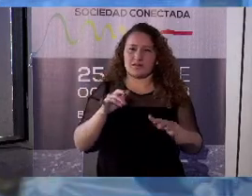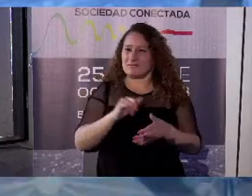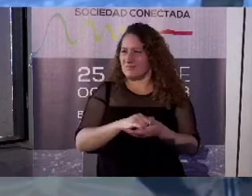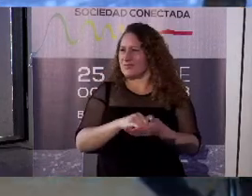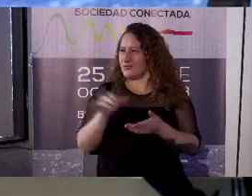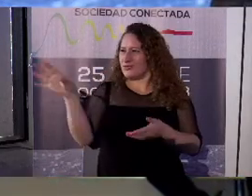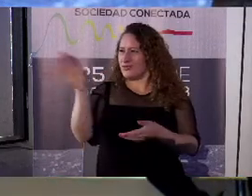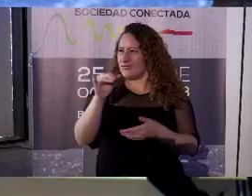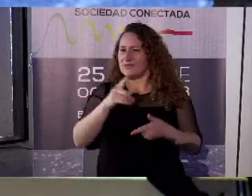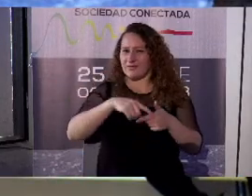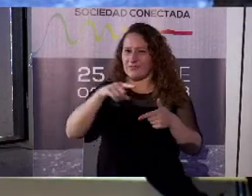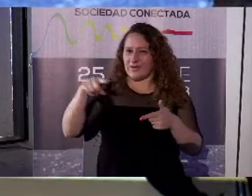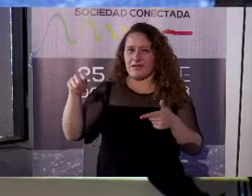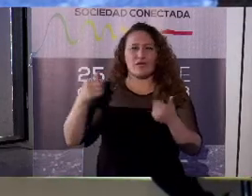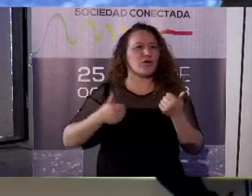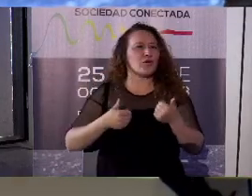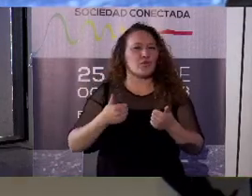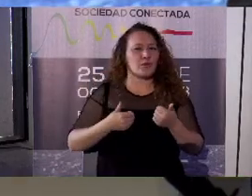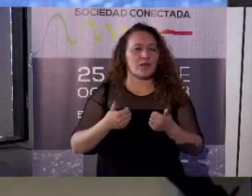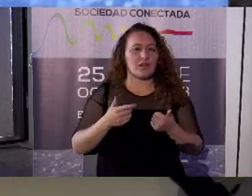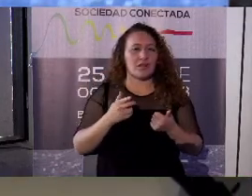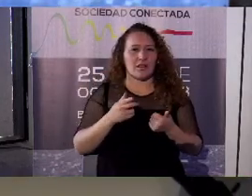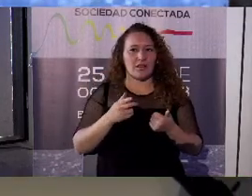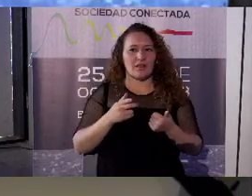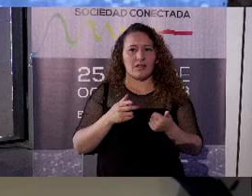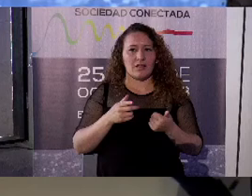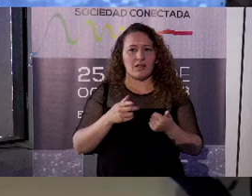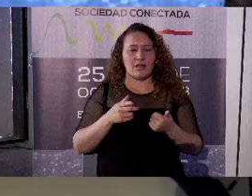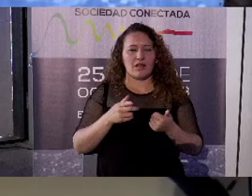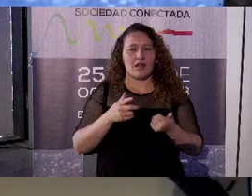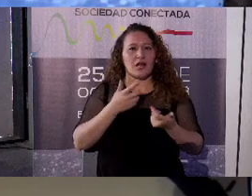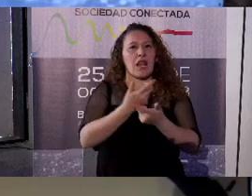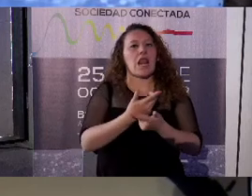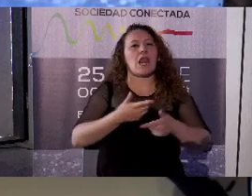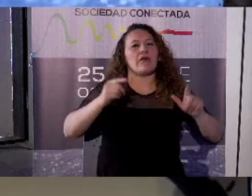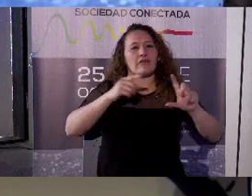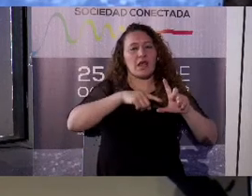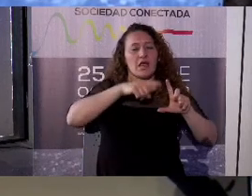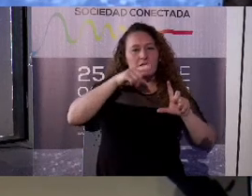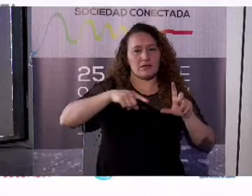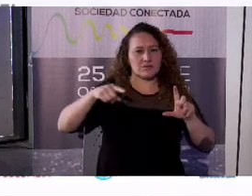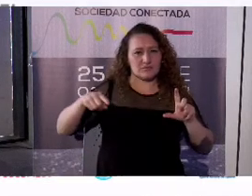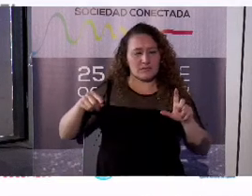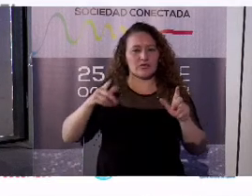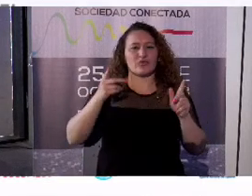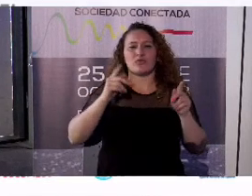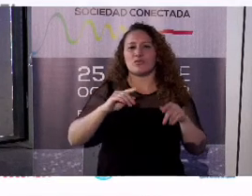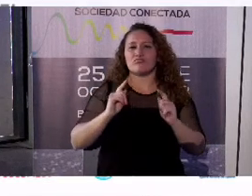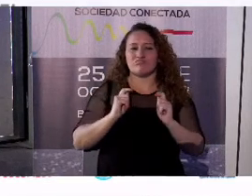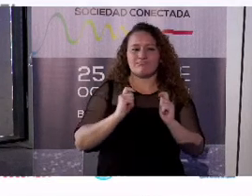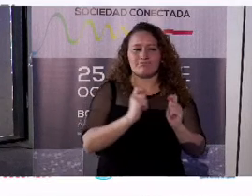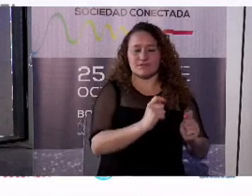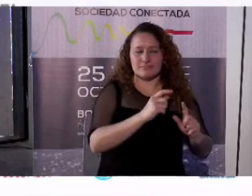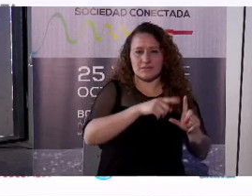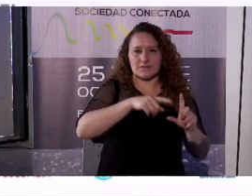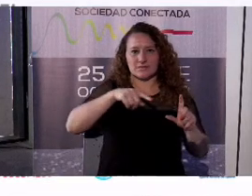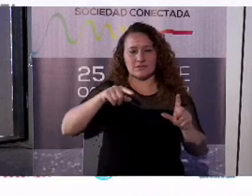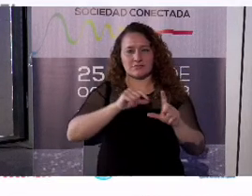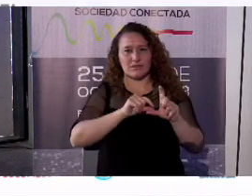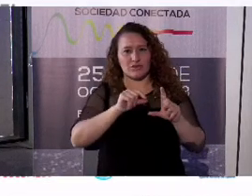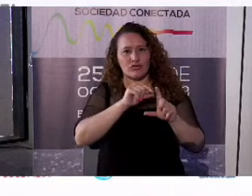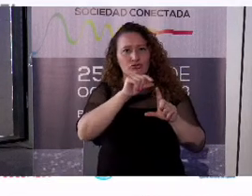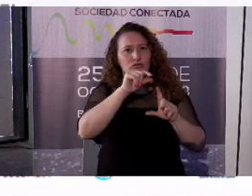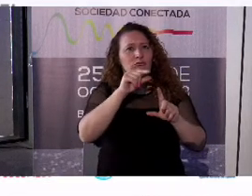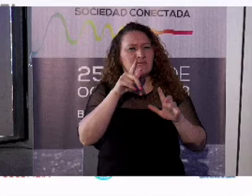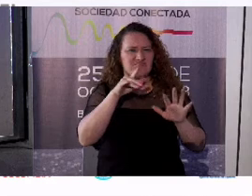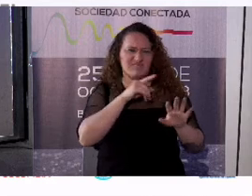que todos lo han puesto que es principalmente la disponibilidad de espectro y la asignación de espectro Porque como dijo Rafael eso se veía feo y